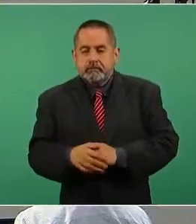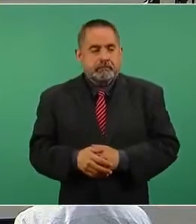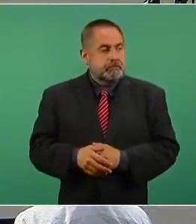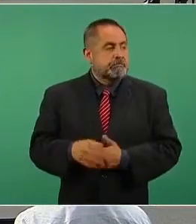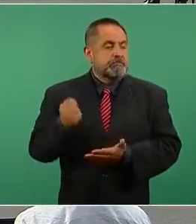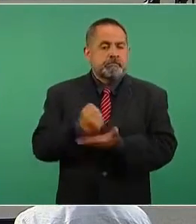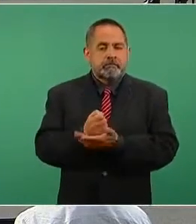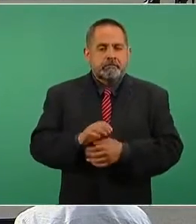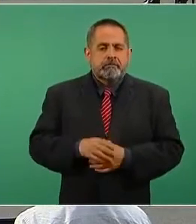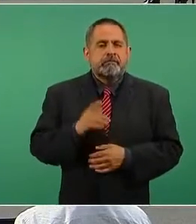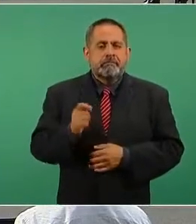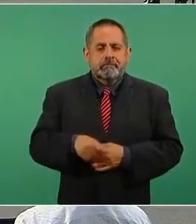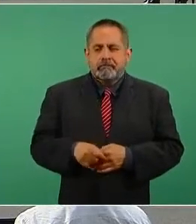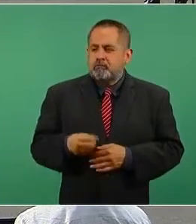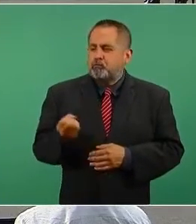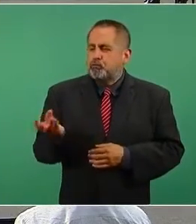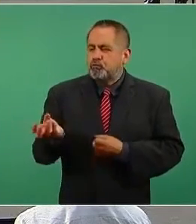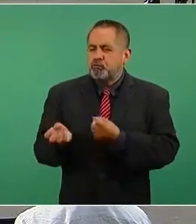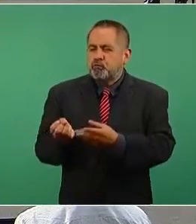Maiciaron.